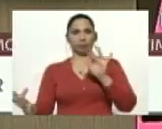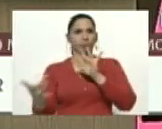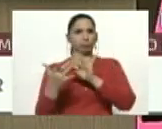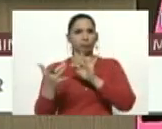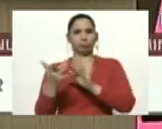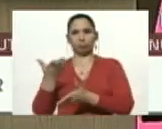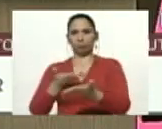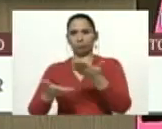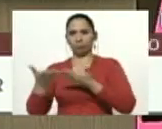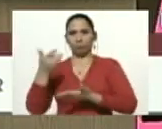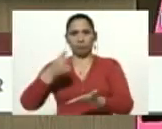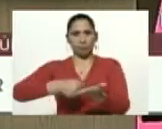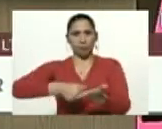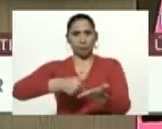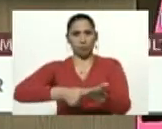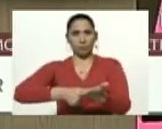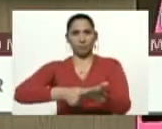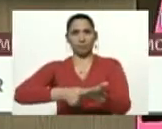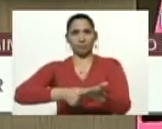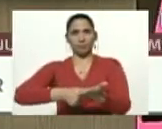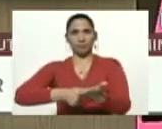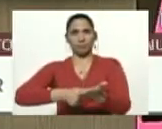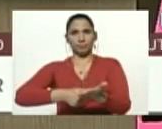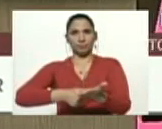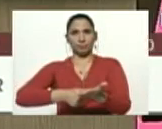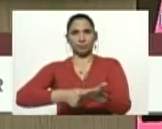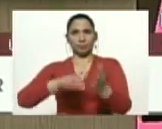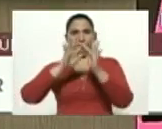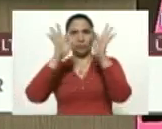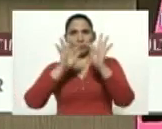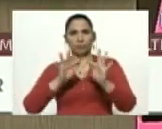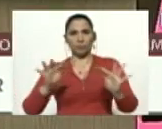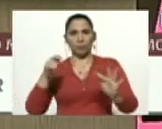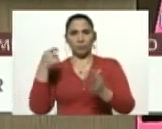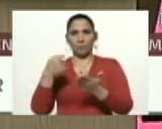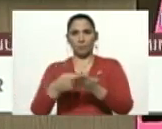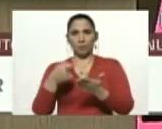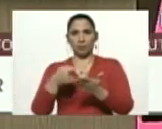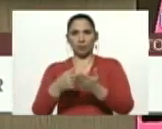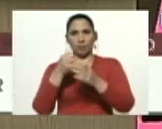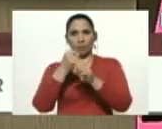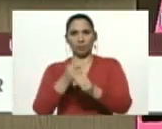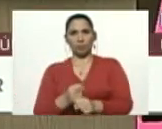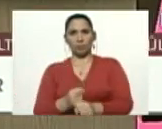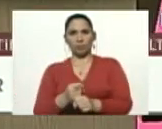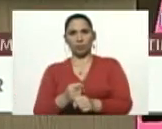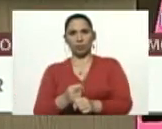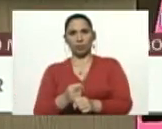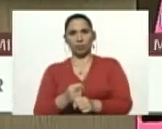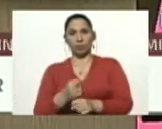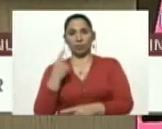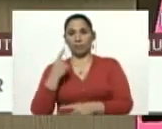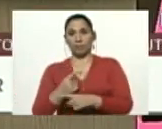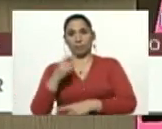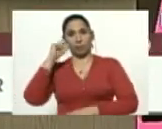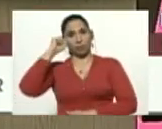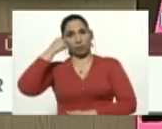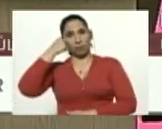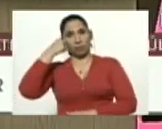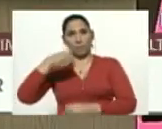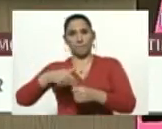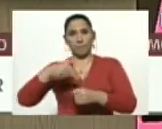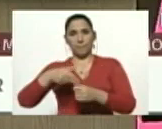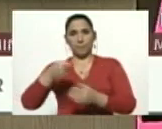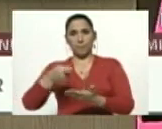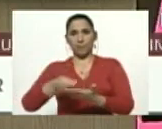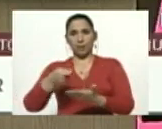interconectado del biopago, los medios de pago en las estaciones. Cabe recordar que la gasolina